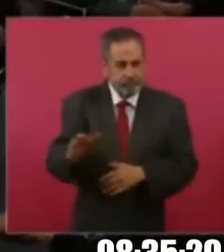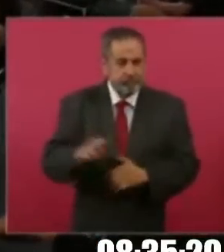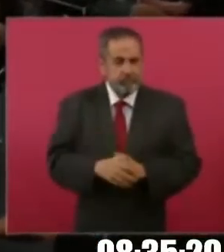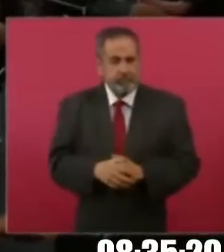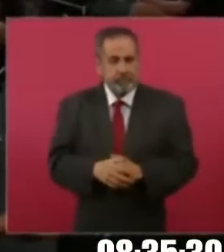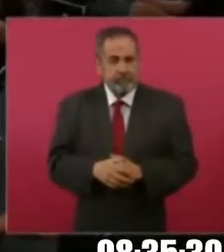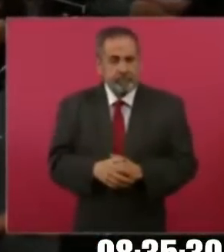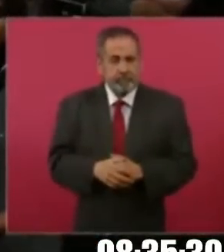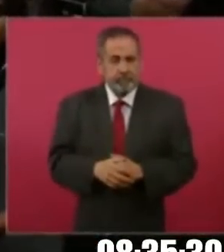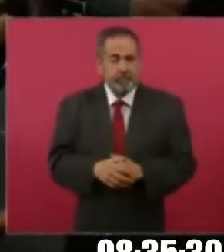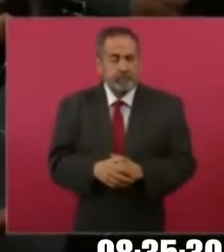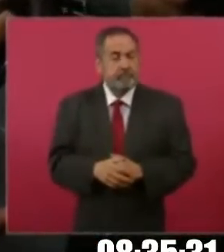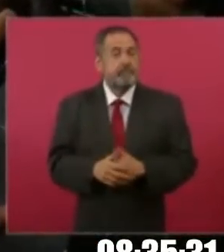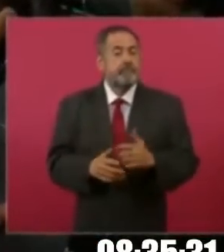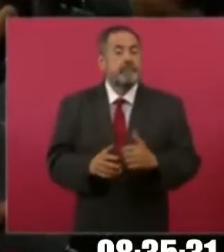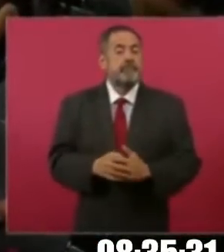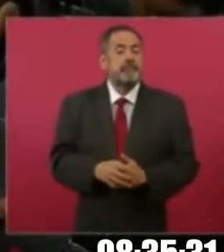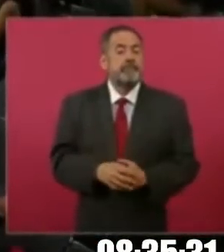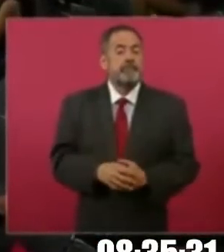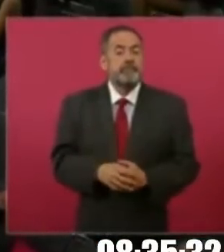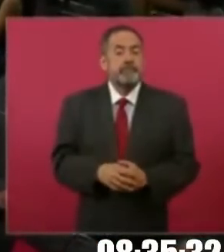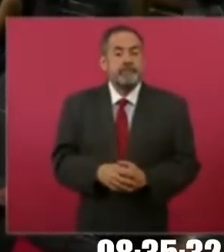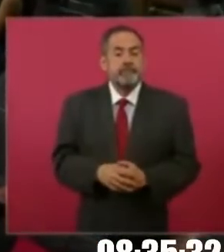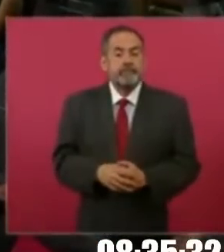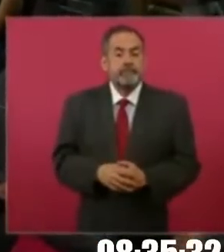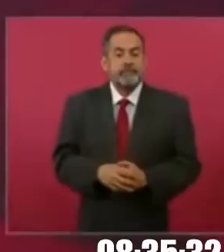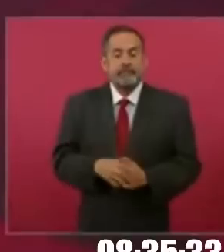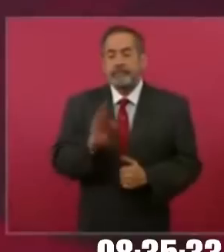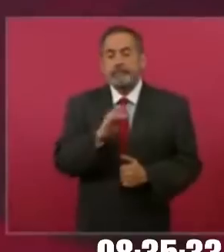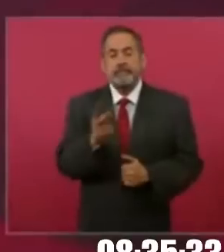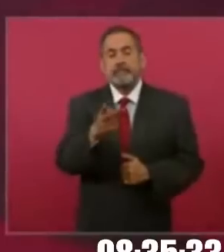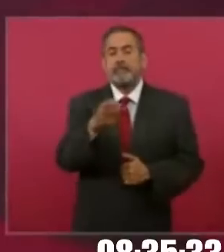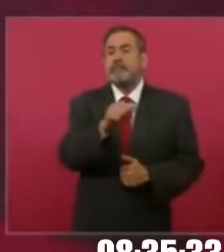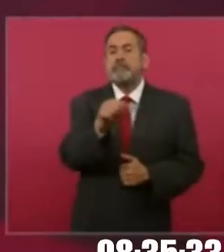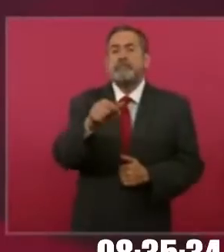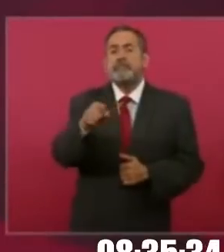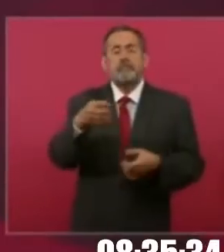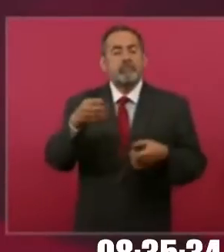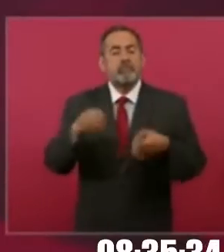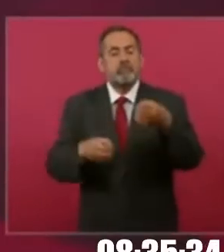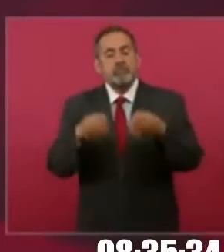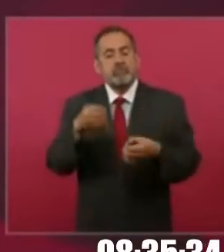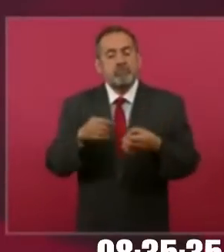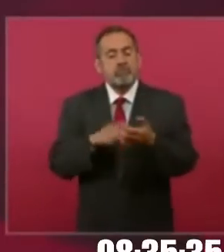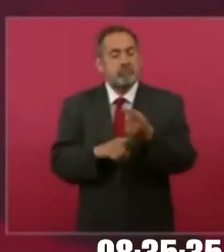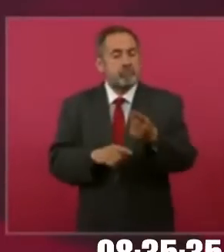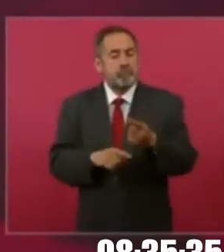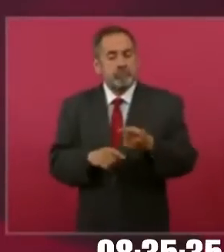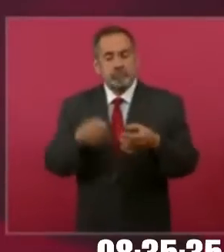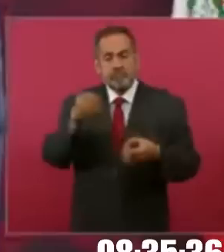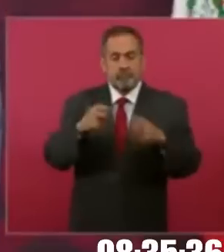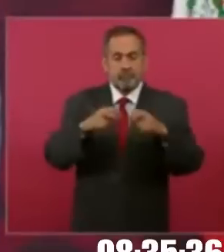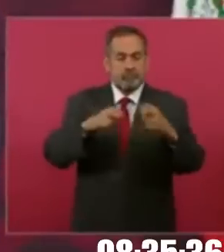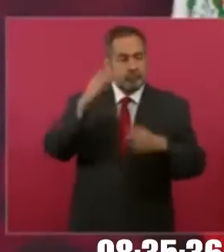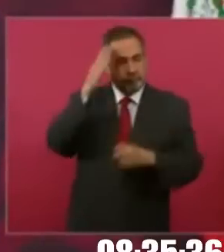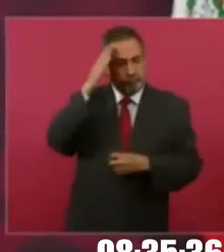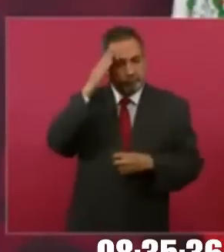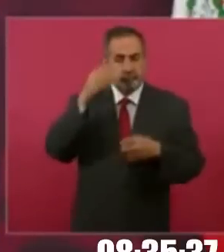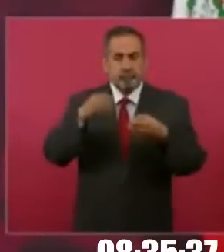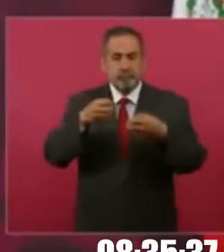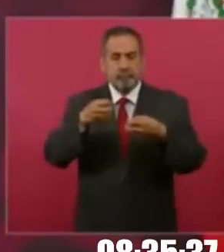si se le pregunta a un juez a un magistrado un